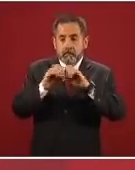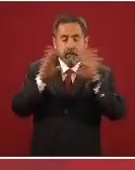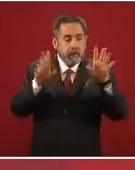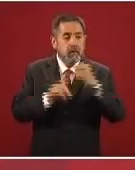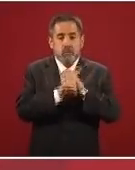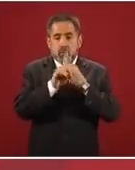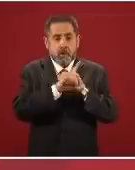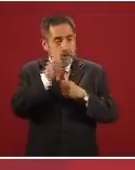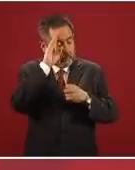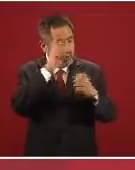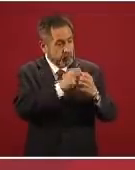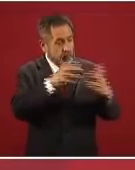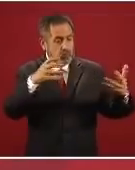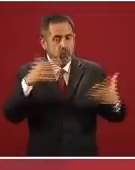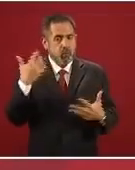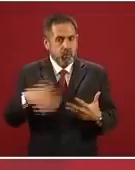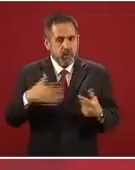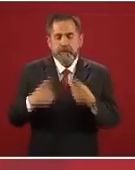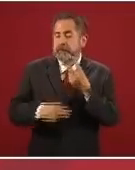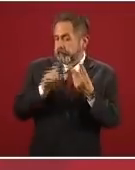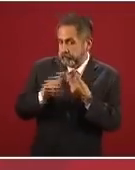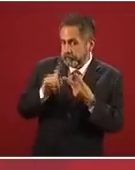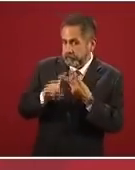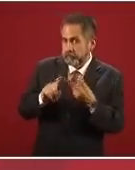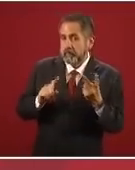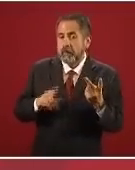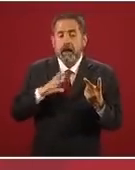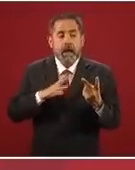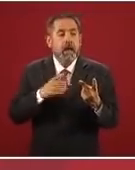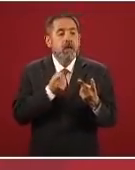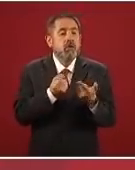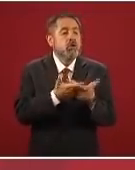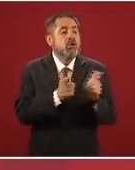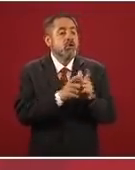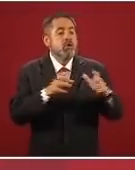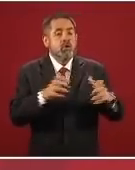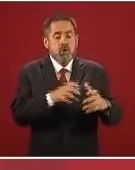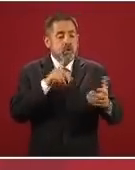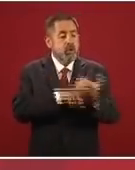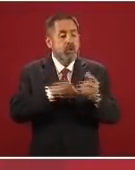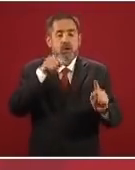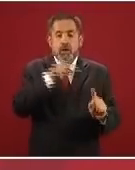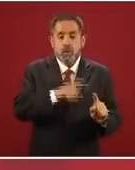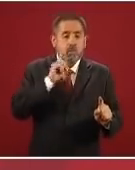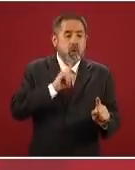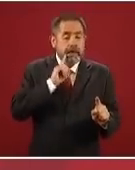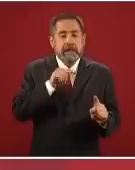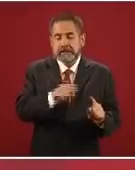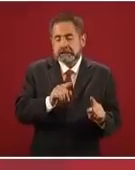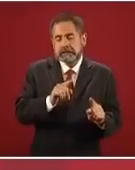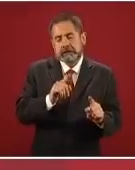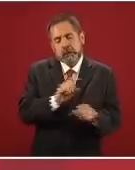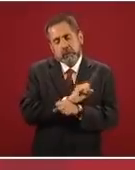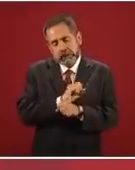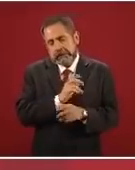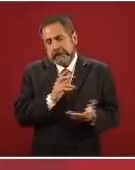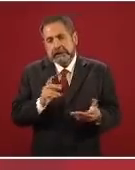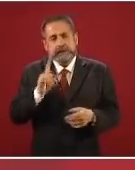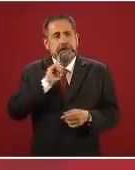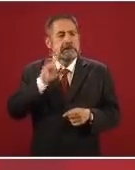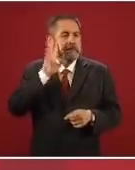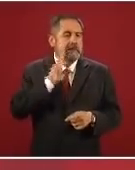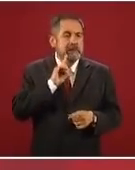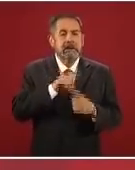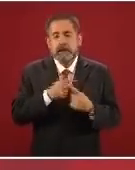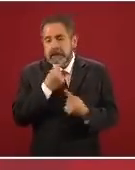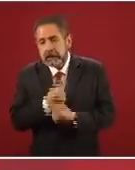muy grave. Segundo, estableciendo que hay un grupo muy delicado de seres humanos, que pueden ser